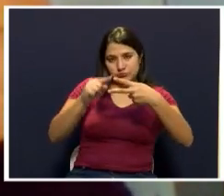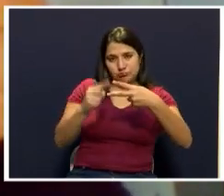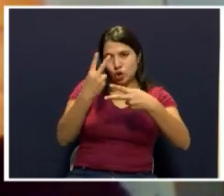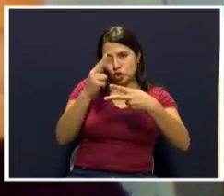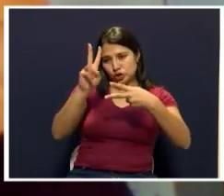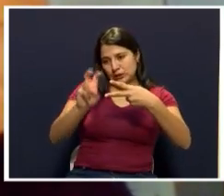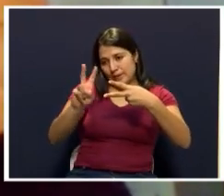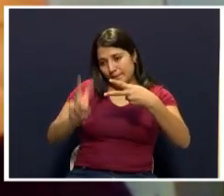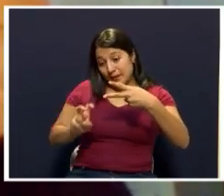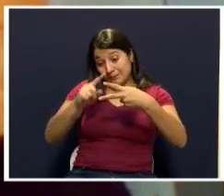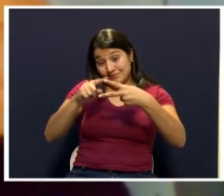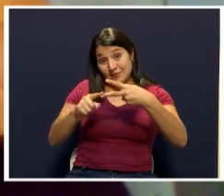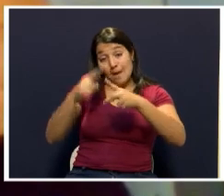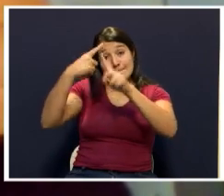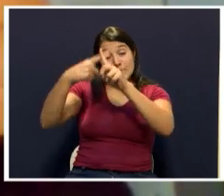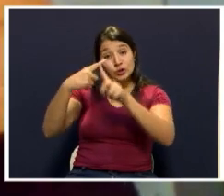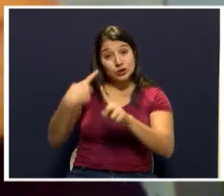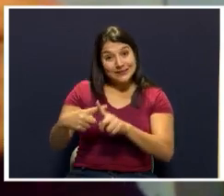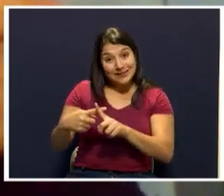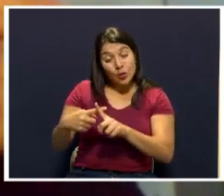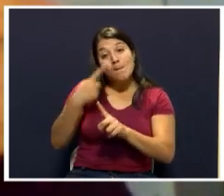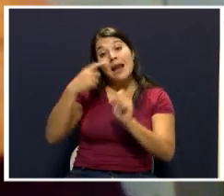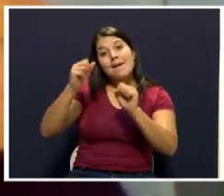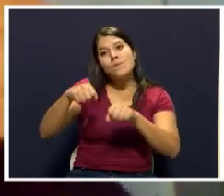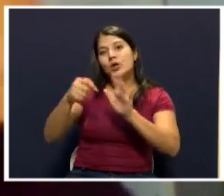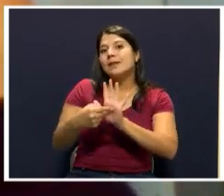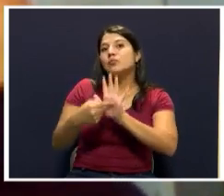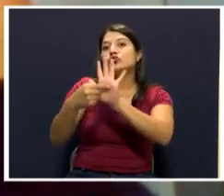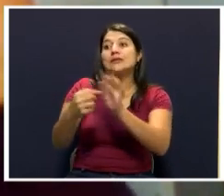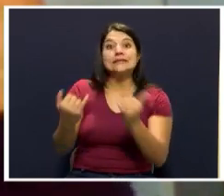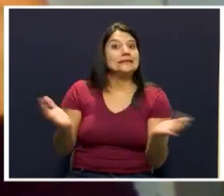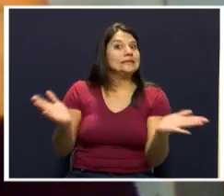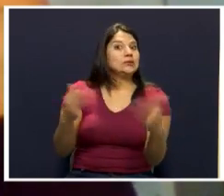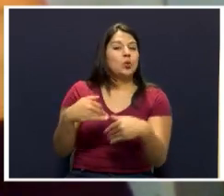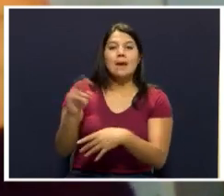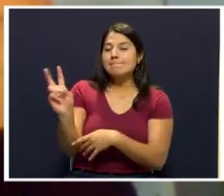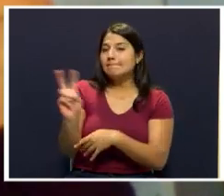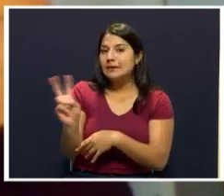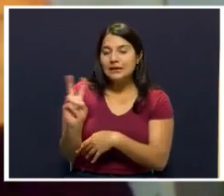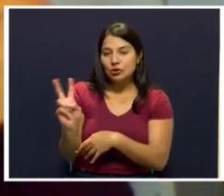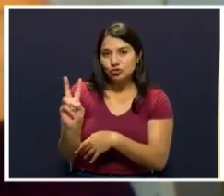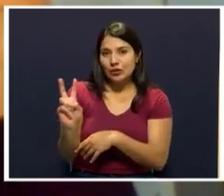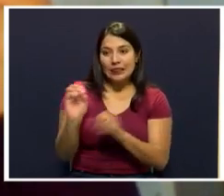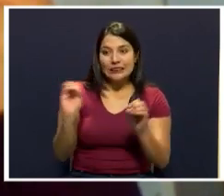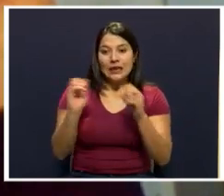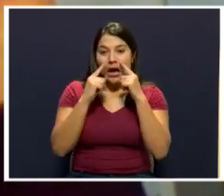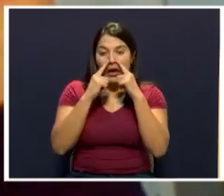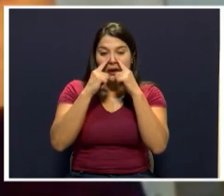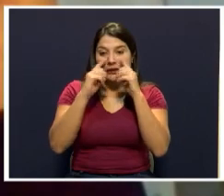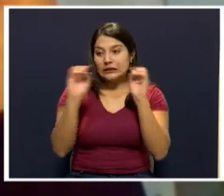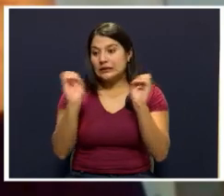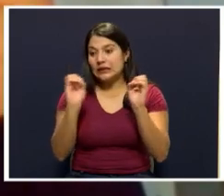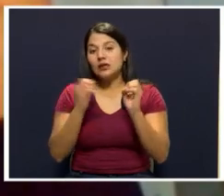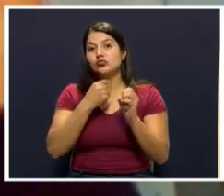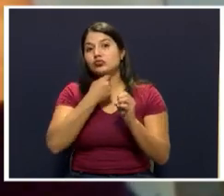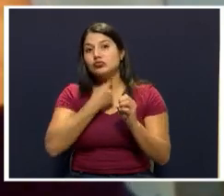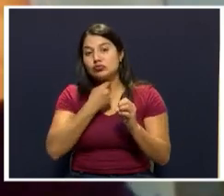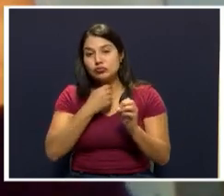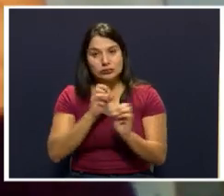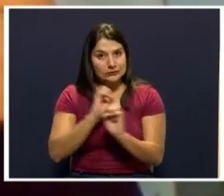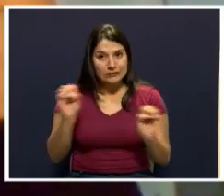tiene virus en hisopados nasales o de la faringe, cuando en